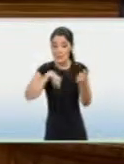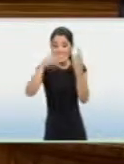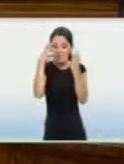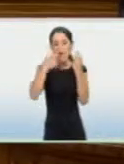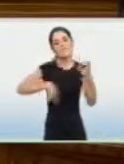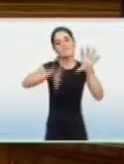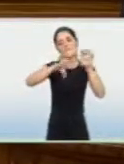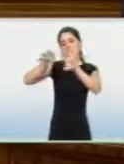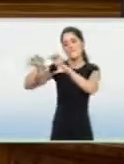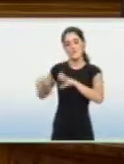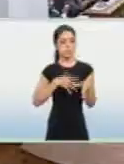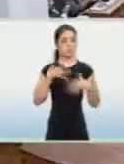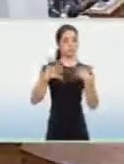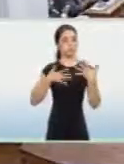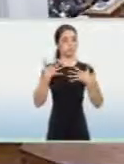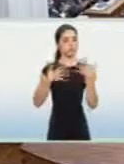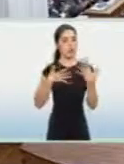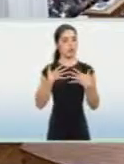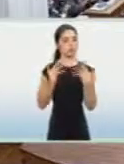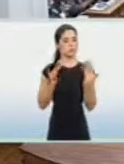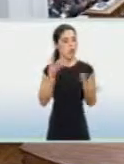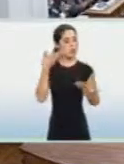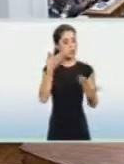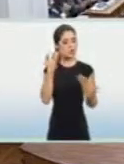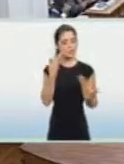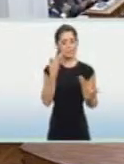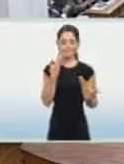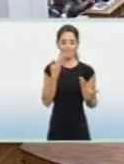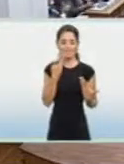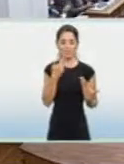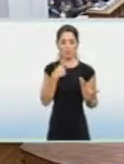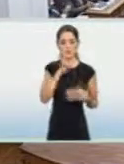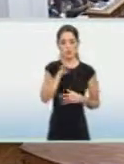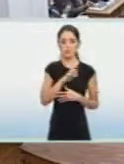presupuestarios del sector público que se están haciendo en la región y otros proyectos para mejorar la economía.